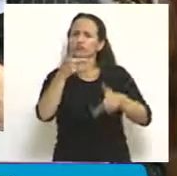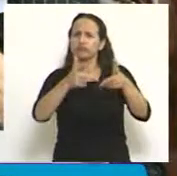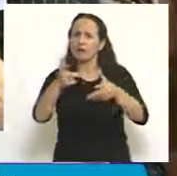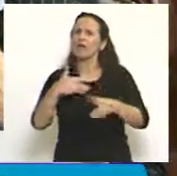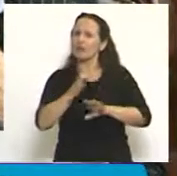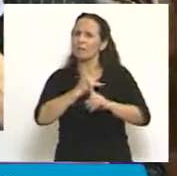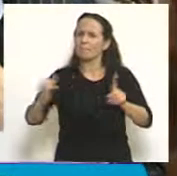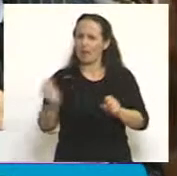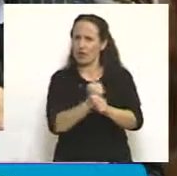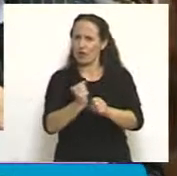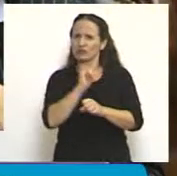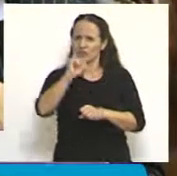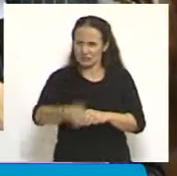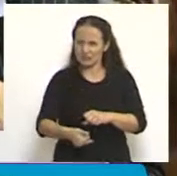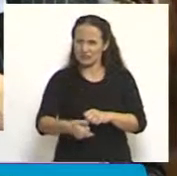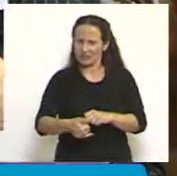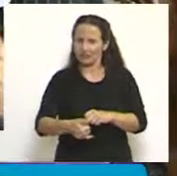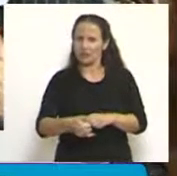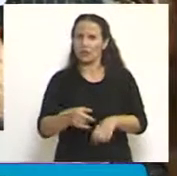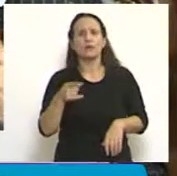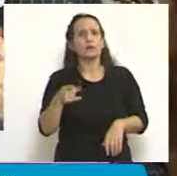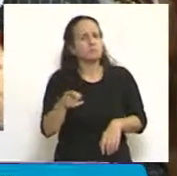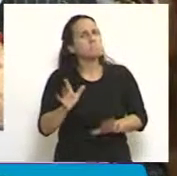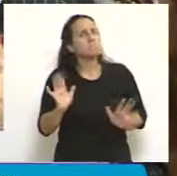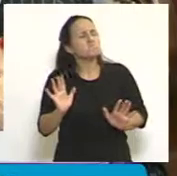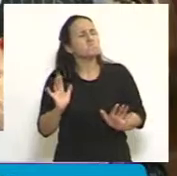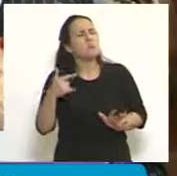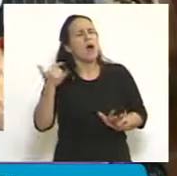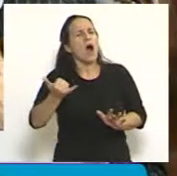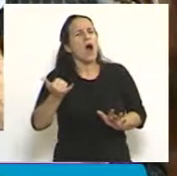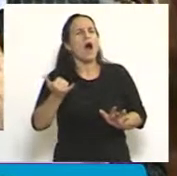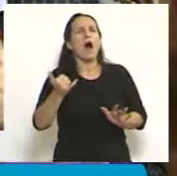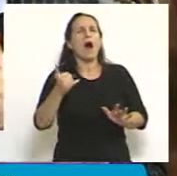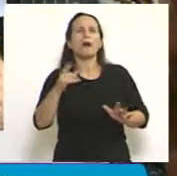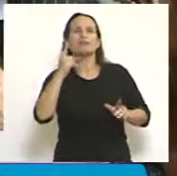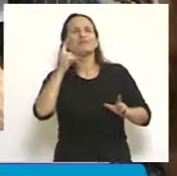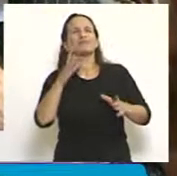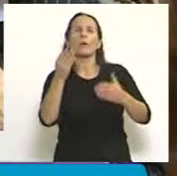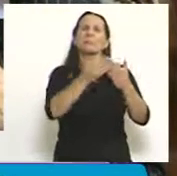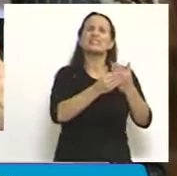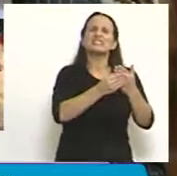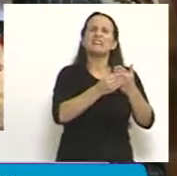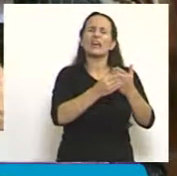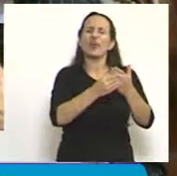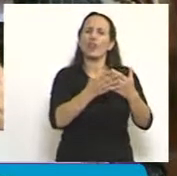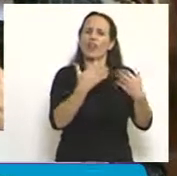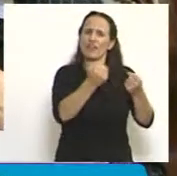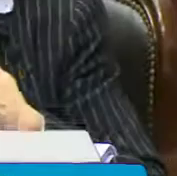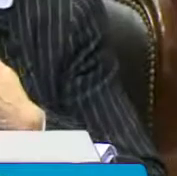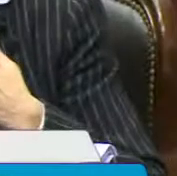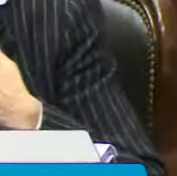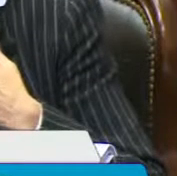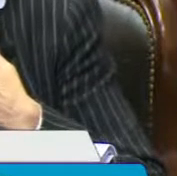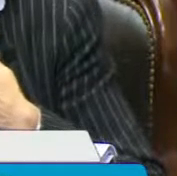cubiertos. Entonces, podemos decir, no tenemos exactamente un concurso por cada una de las